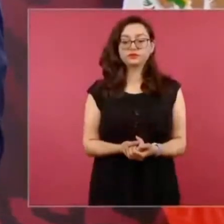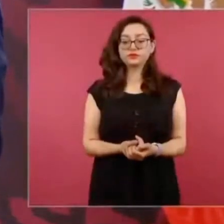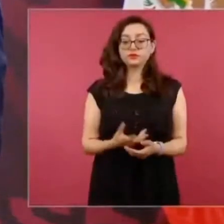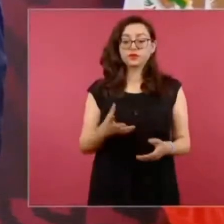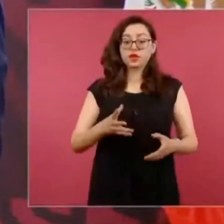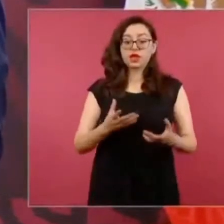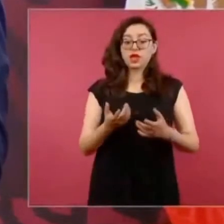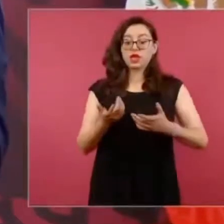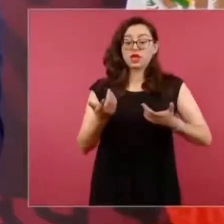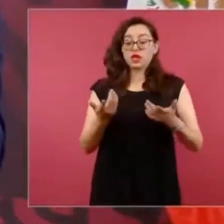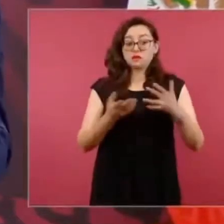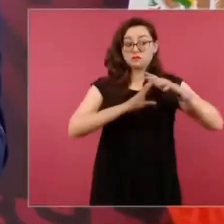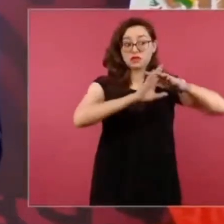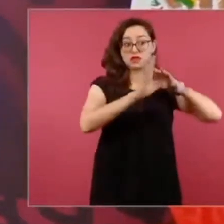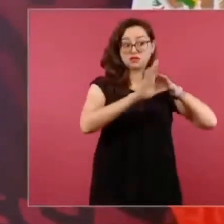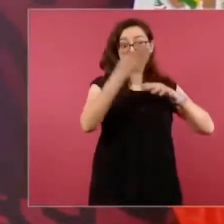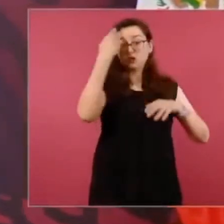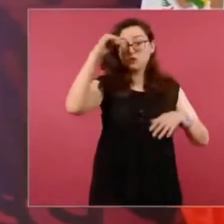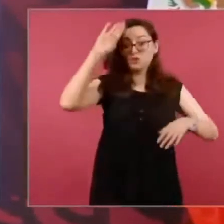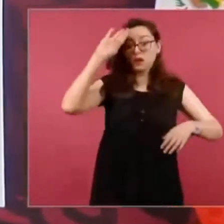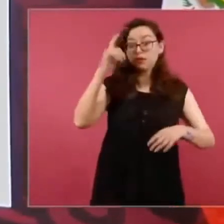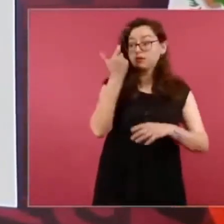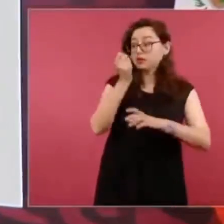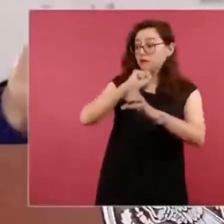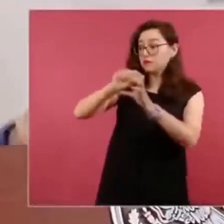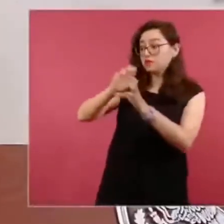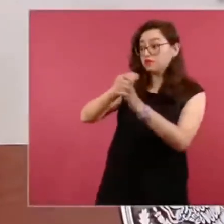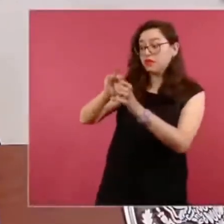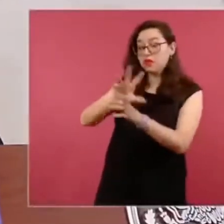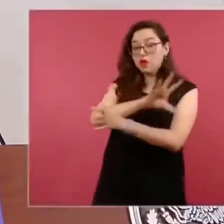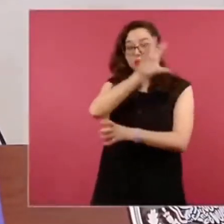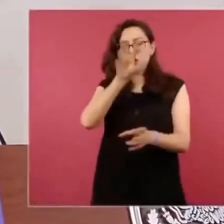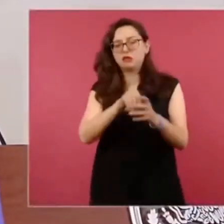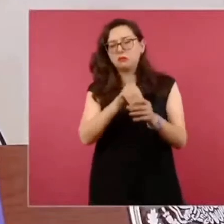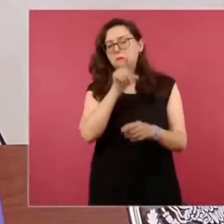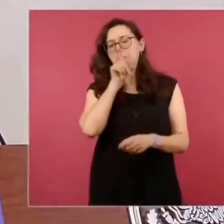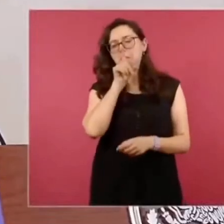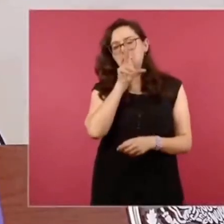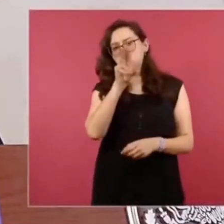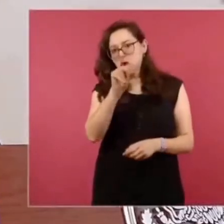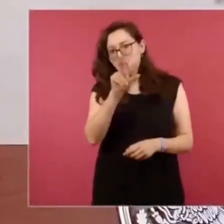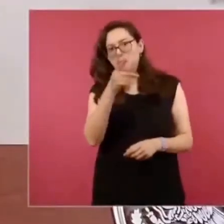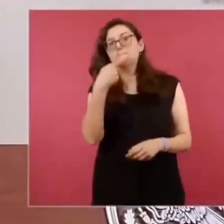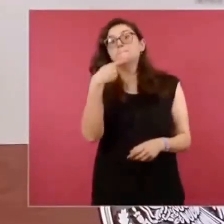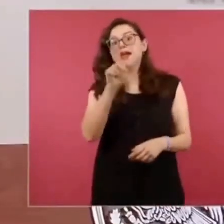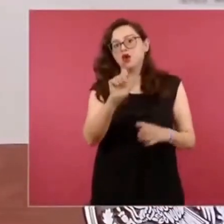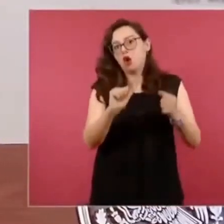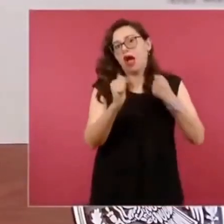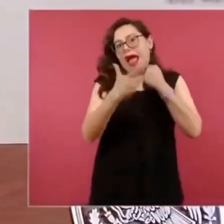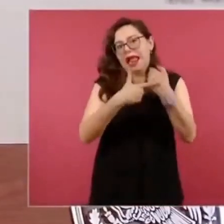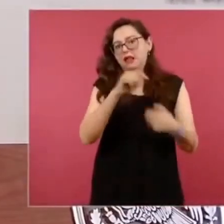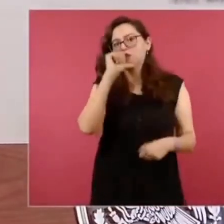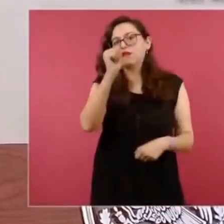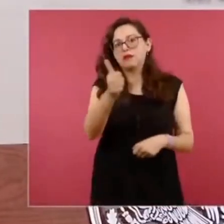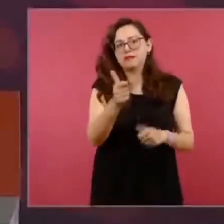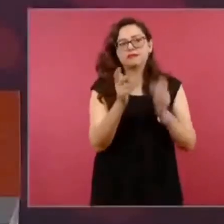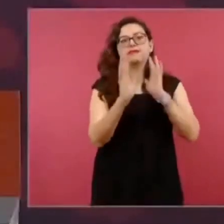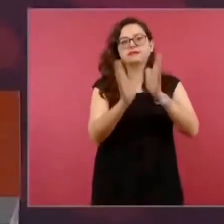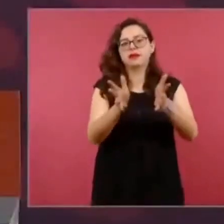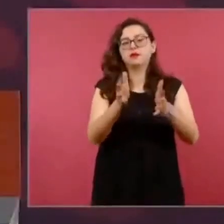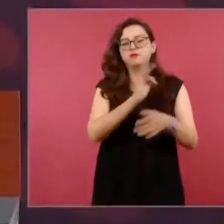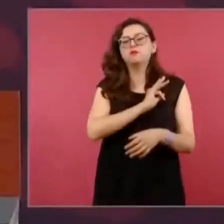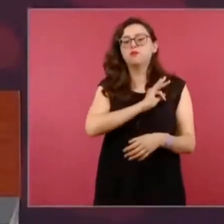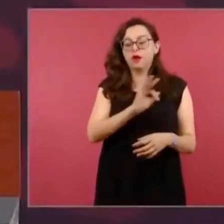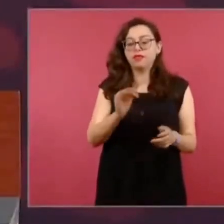paso y ojalá y los gobernantes de Estados Unidos continúen